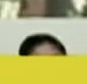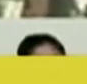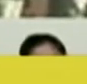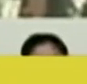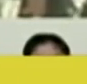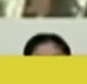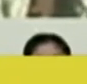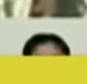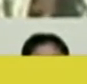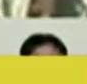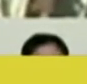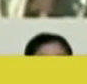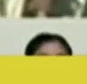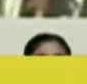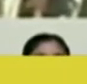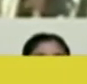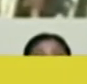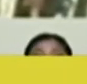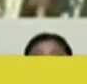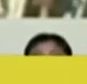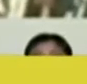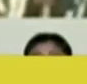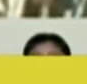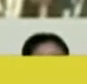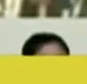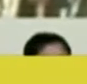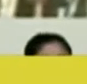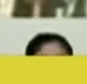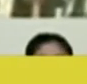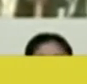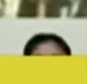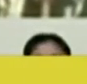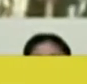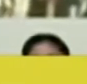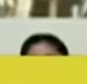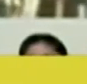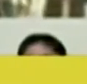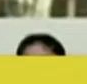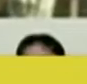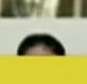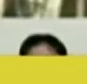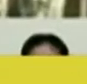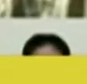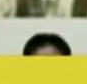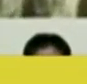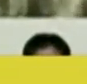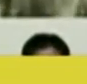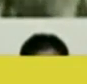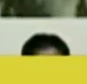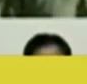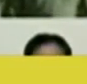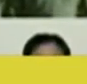libertad. En nombre de los más de 247 mil hombres y mujeres de nuestra gloriosa Fuerza Armada Nacional